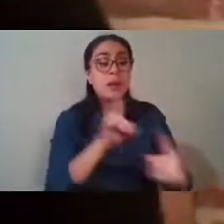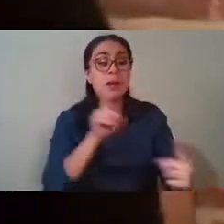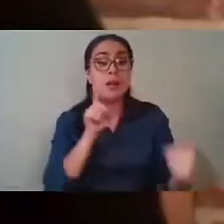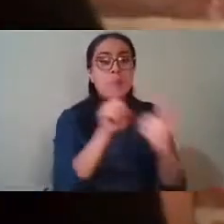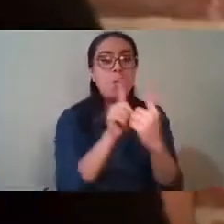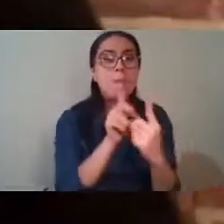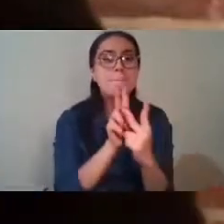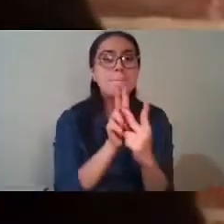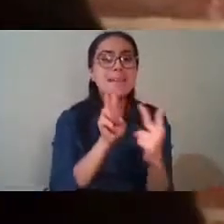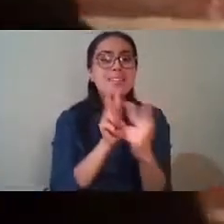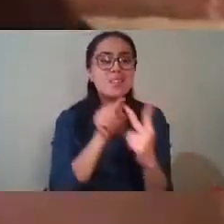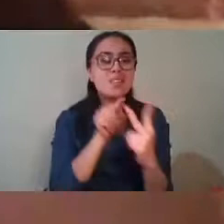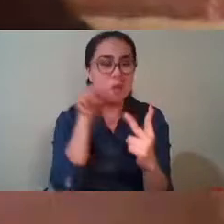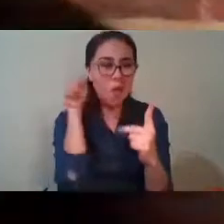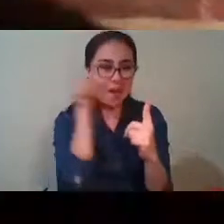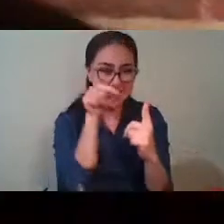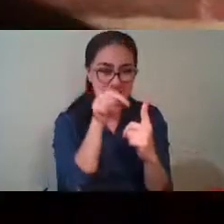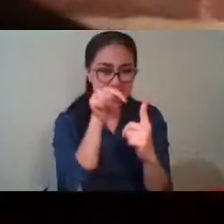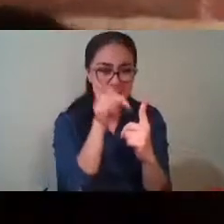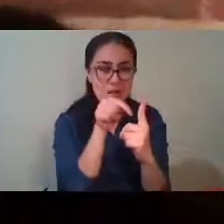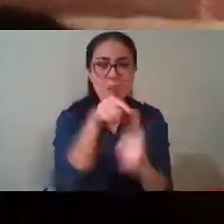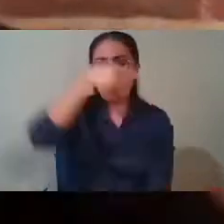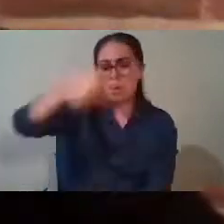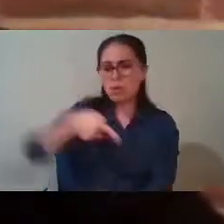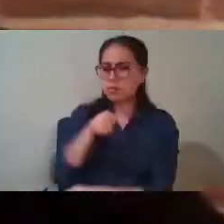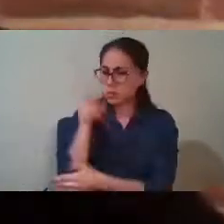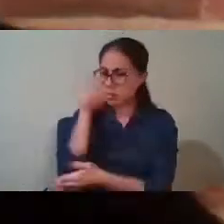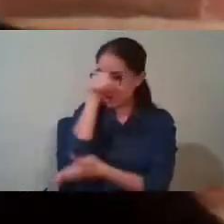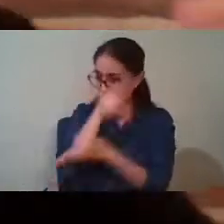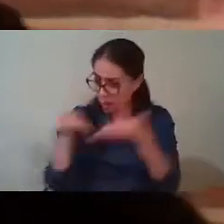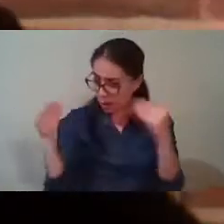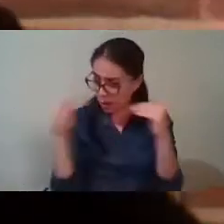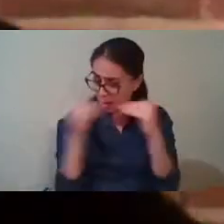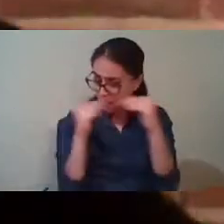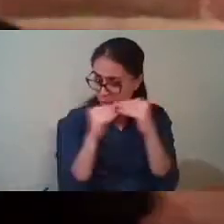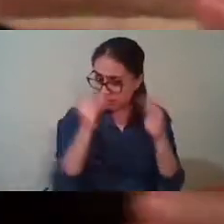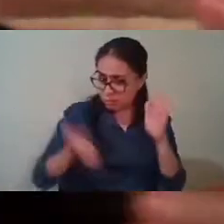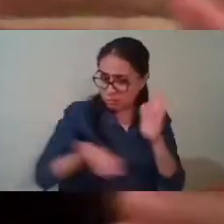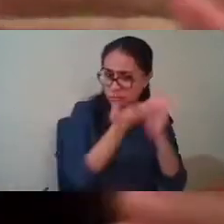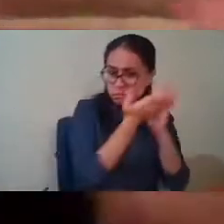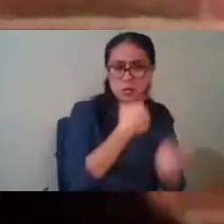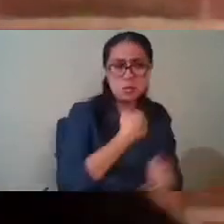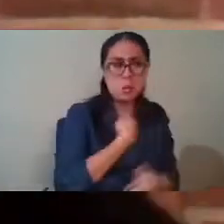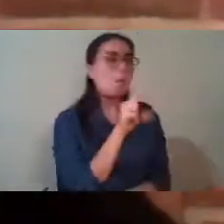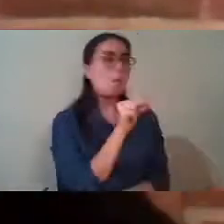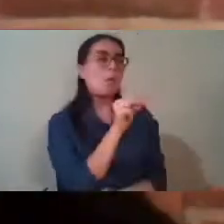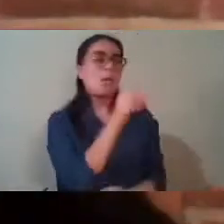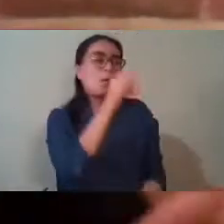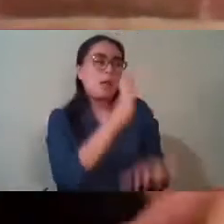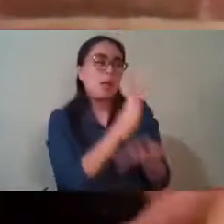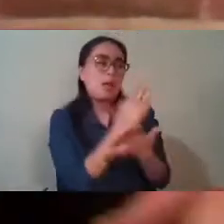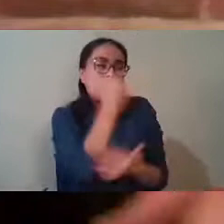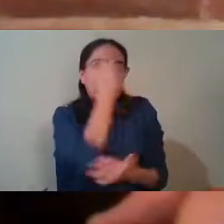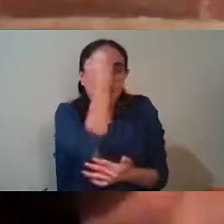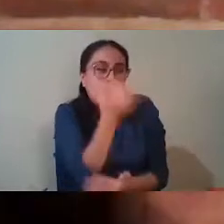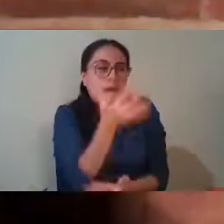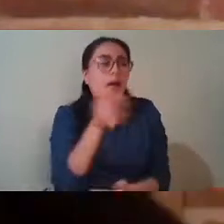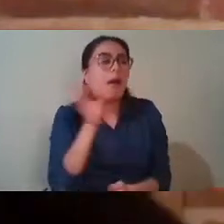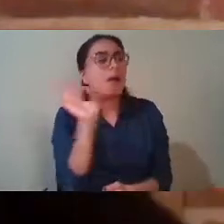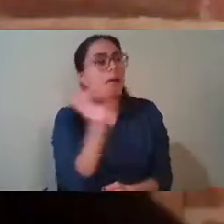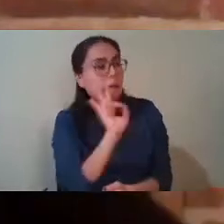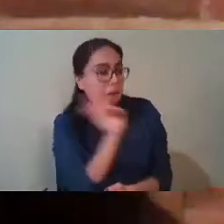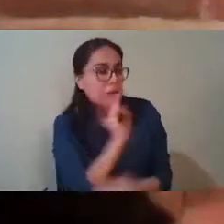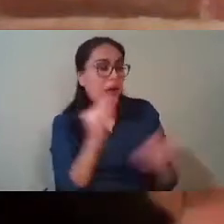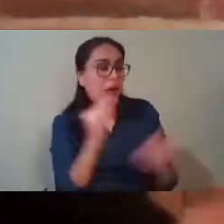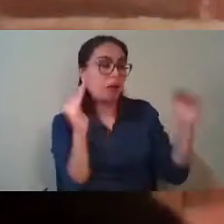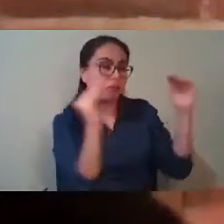lindero que nos preguntó si lo íbamos a comprar para vivir. Entonces yo le dije que no, que teníamos la idea de hacer allí una casa